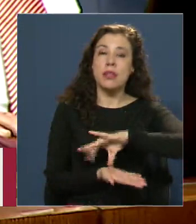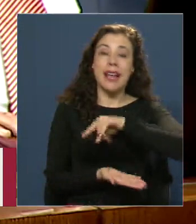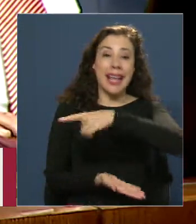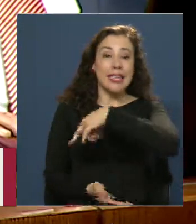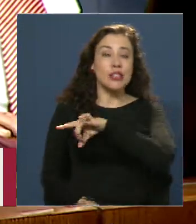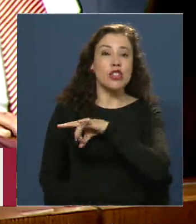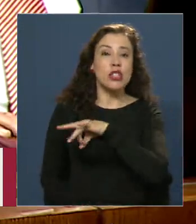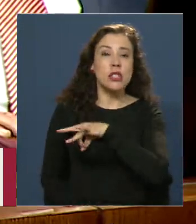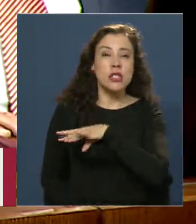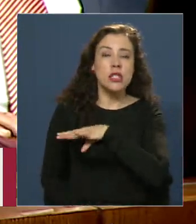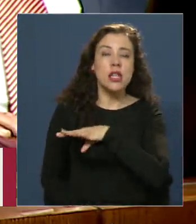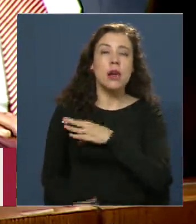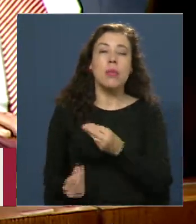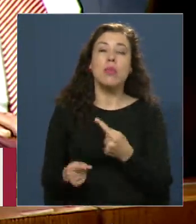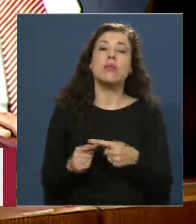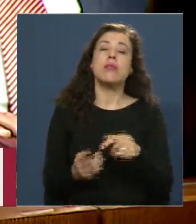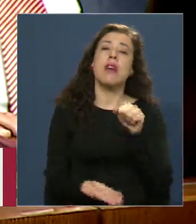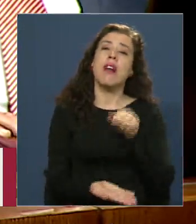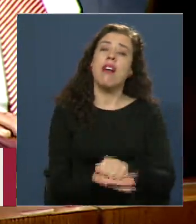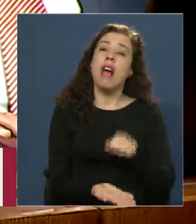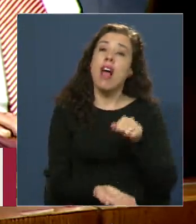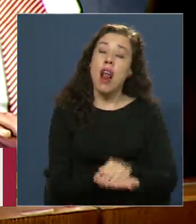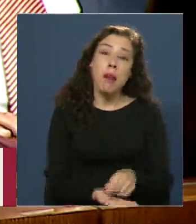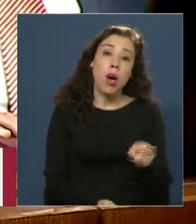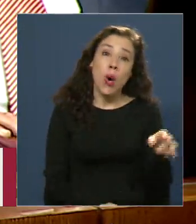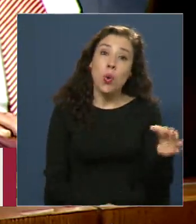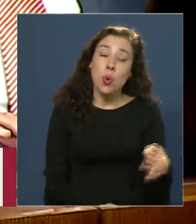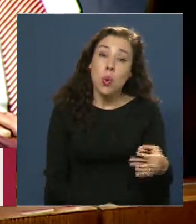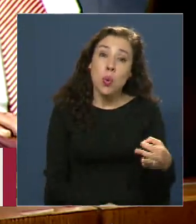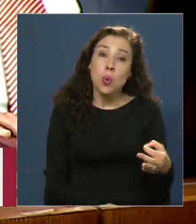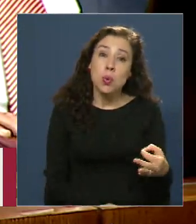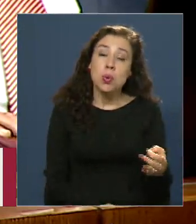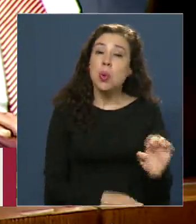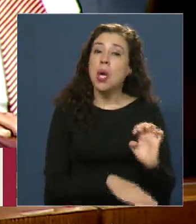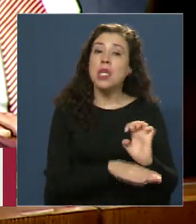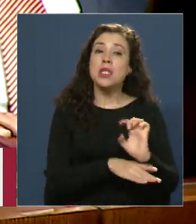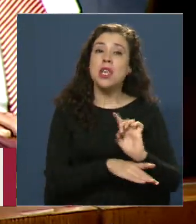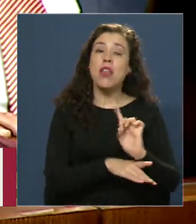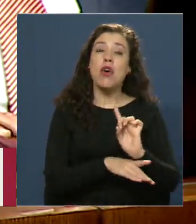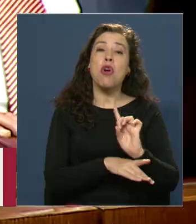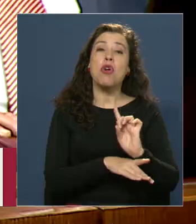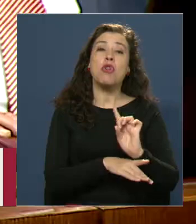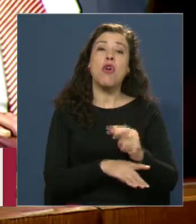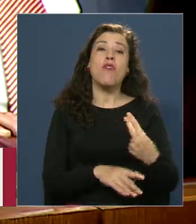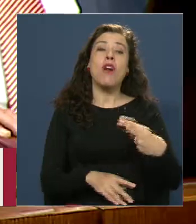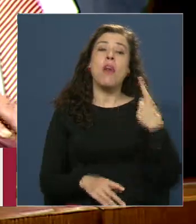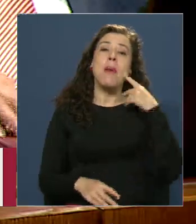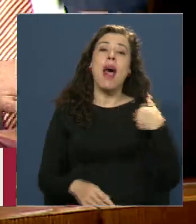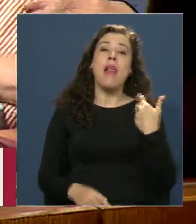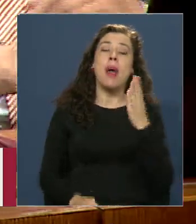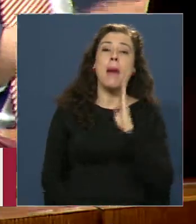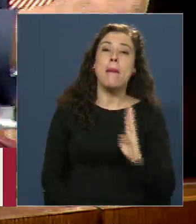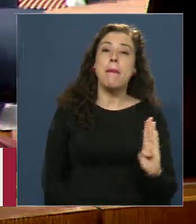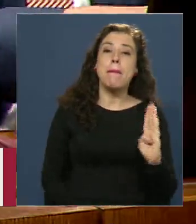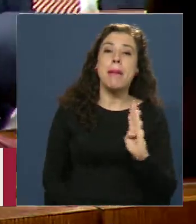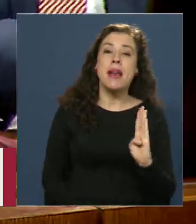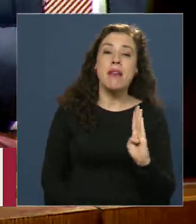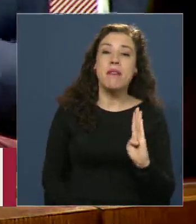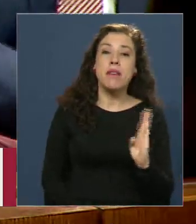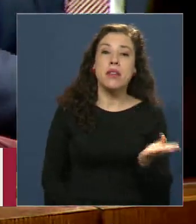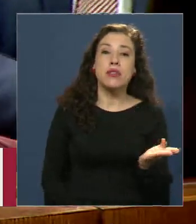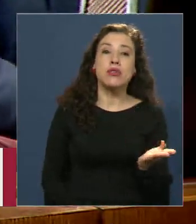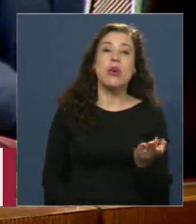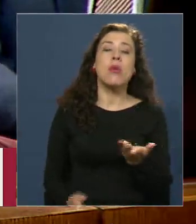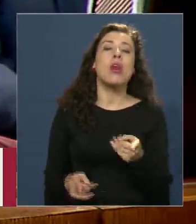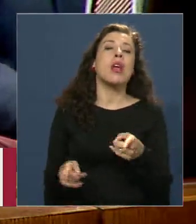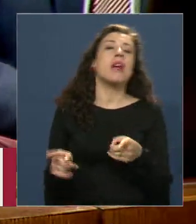aquellos chilenos que muchas veces reclaman, y con justa razón, que el Estado no los ha considerado para adjudicarse beneficios sociales porque no